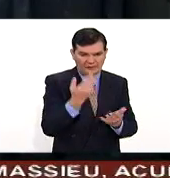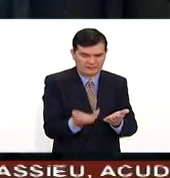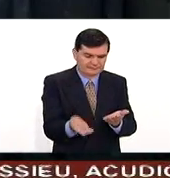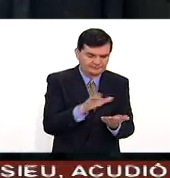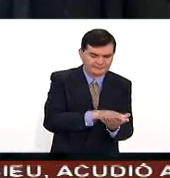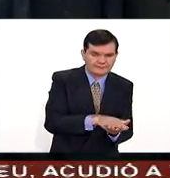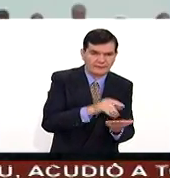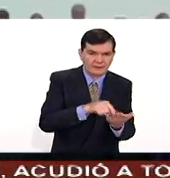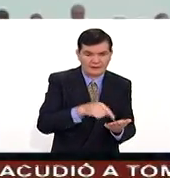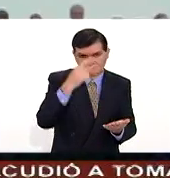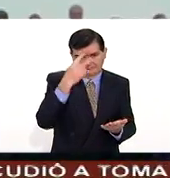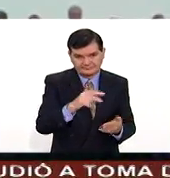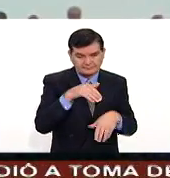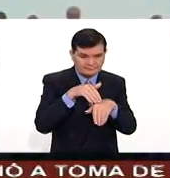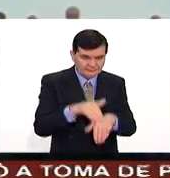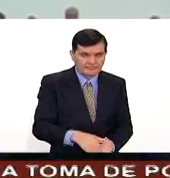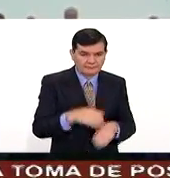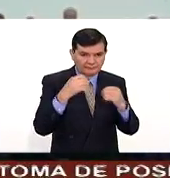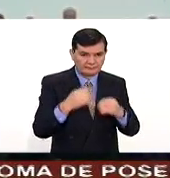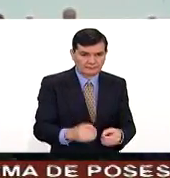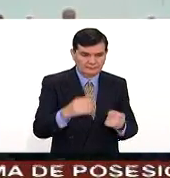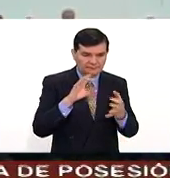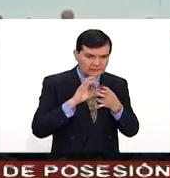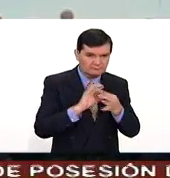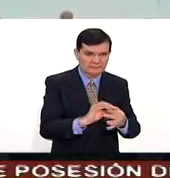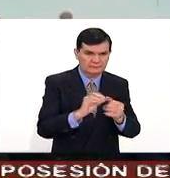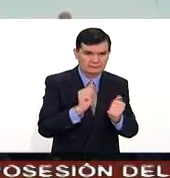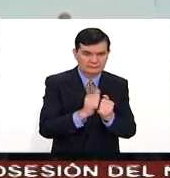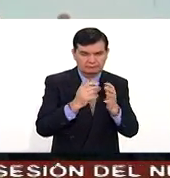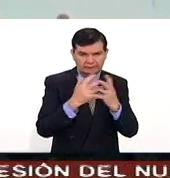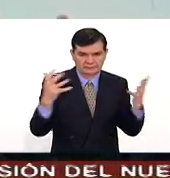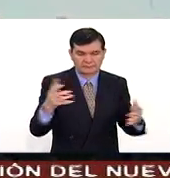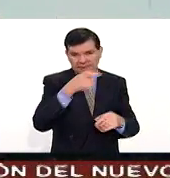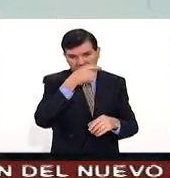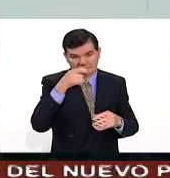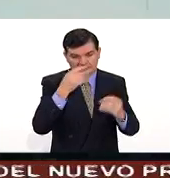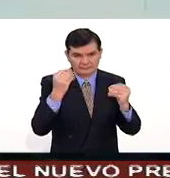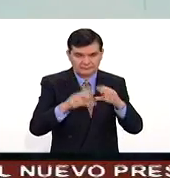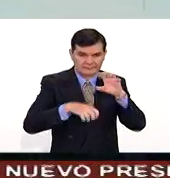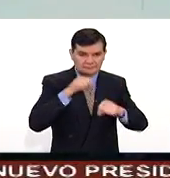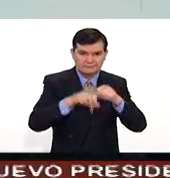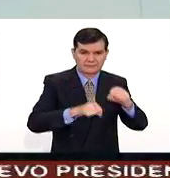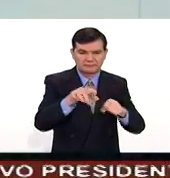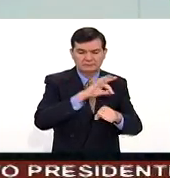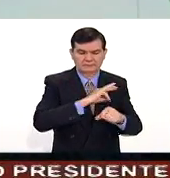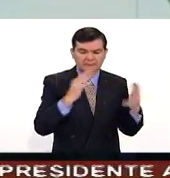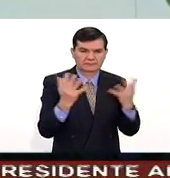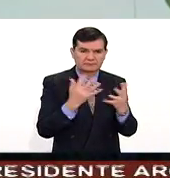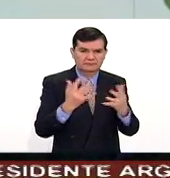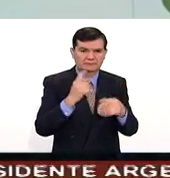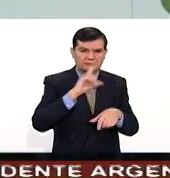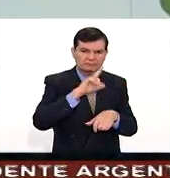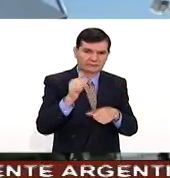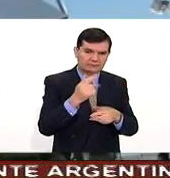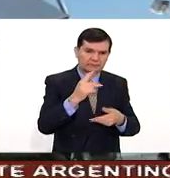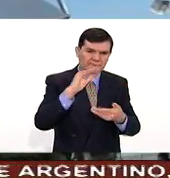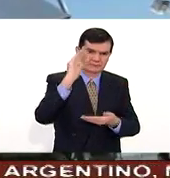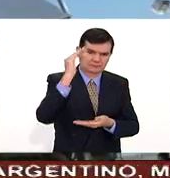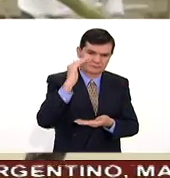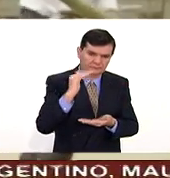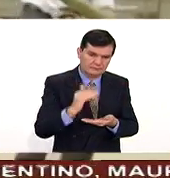moneda es que si México asume compromisos vinculantes muy ambiciosos, eso podría generar una